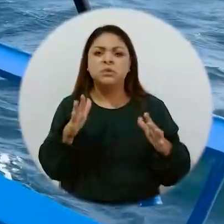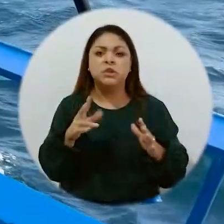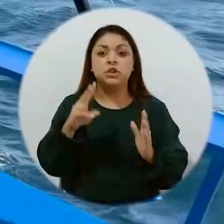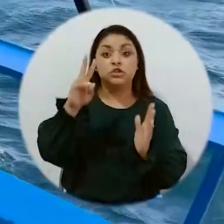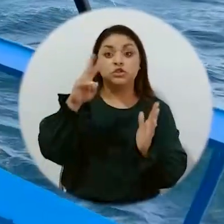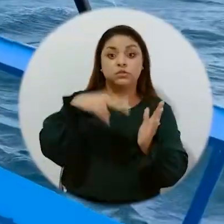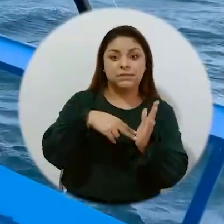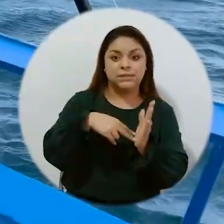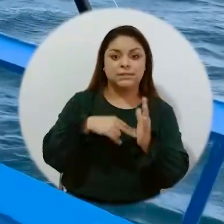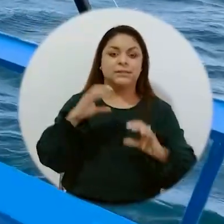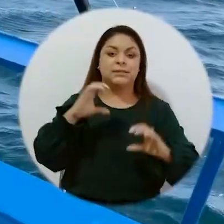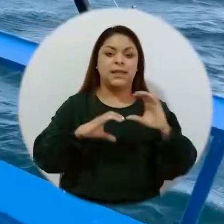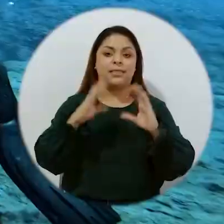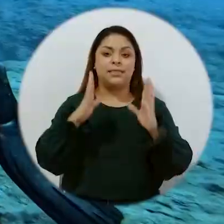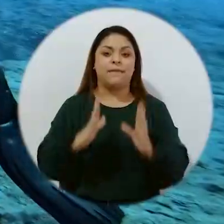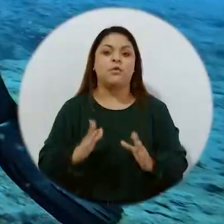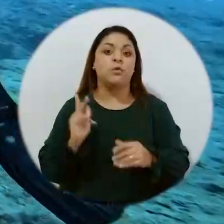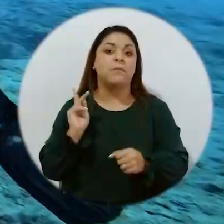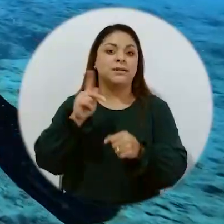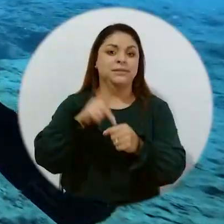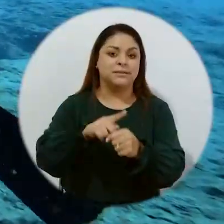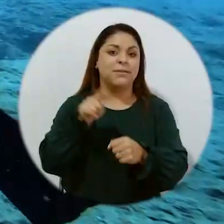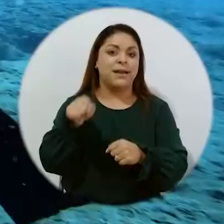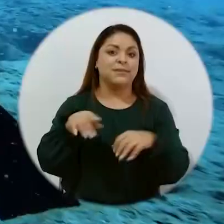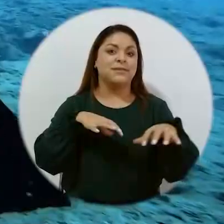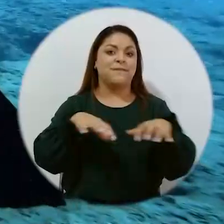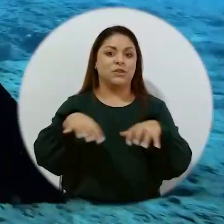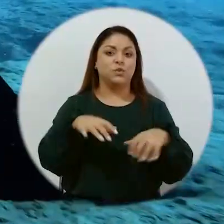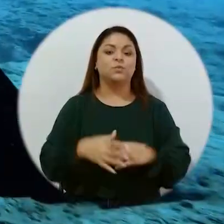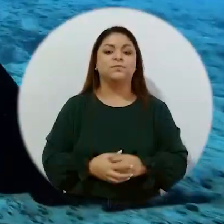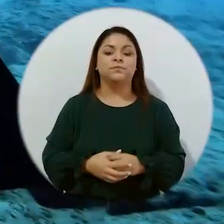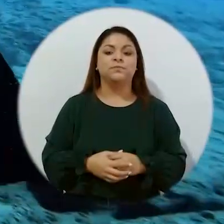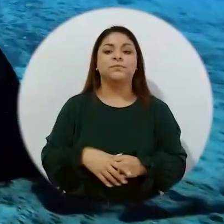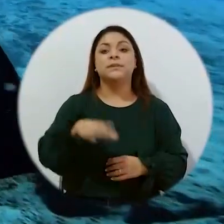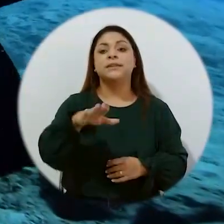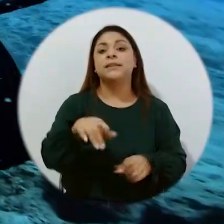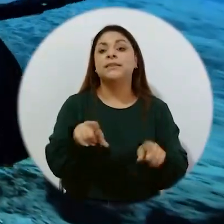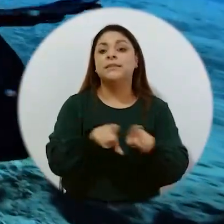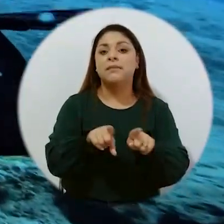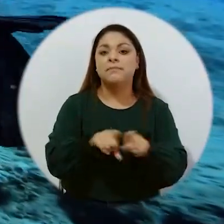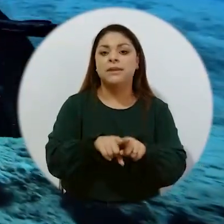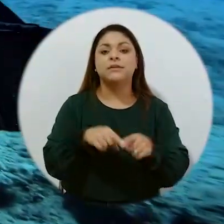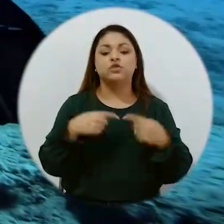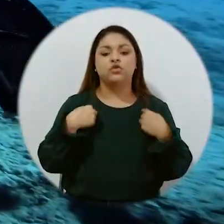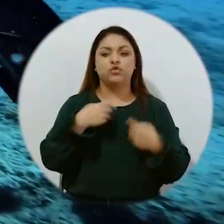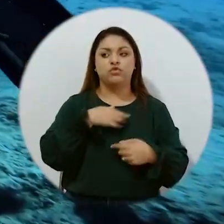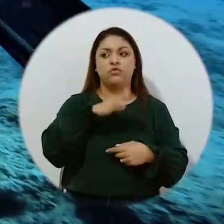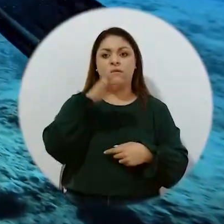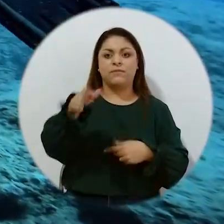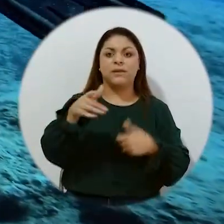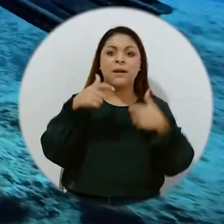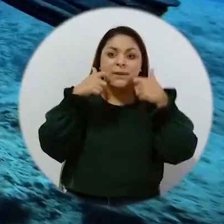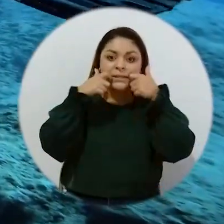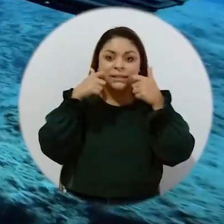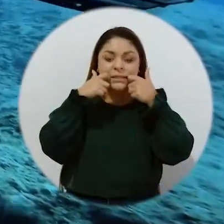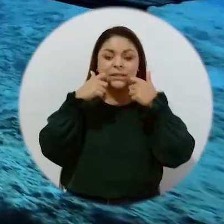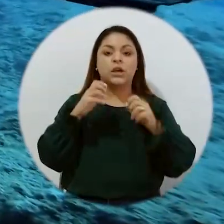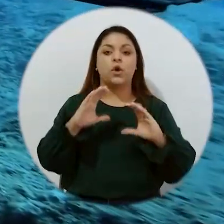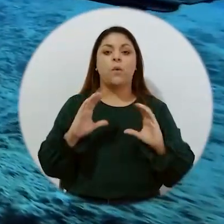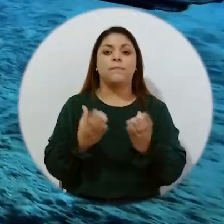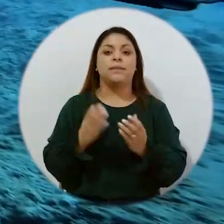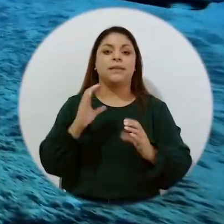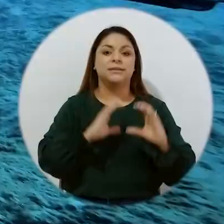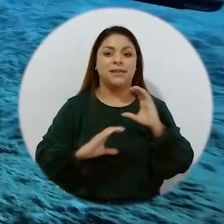2.000 científicos participando en este evento. Además, también estuvimos presentes en el